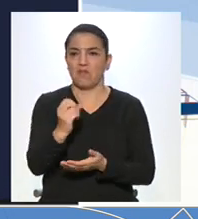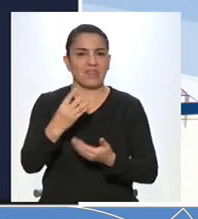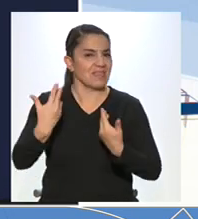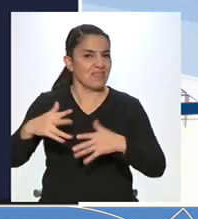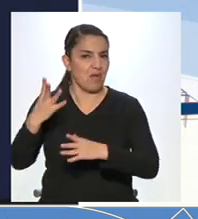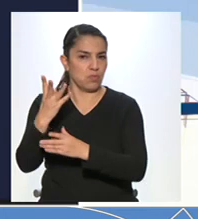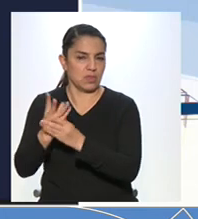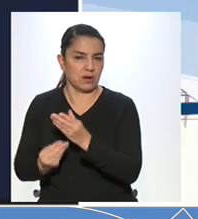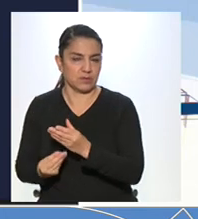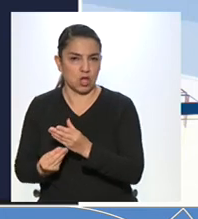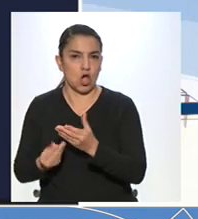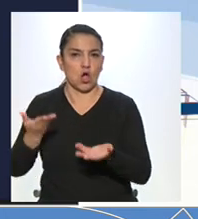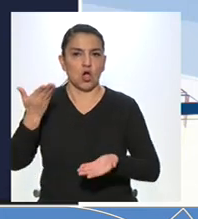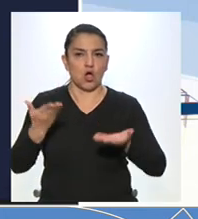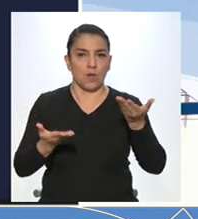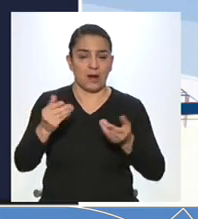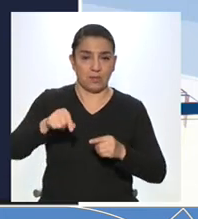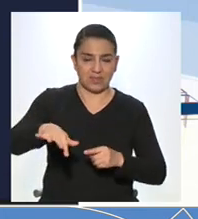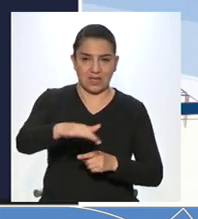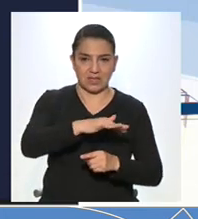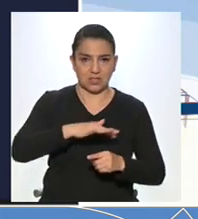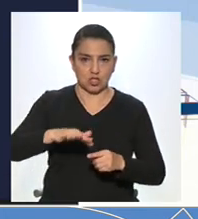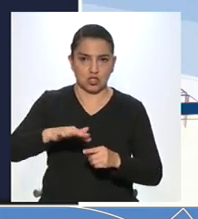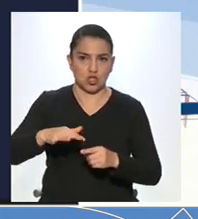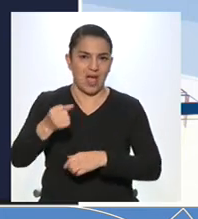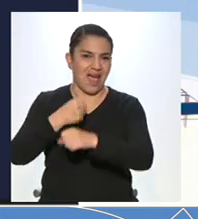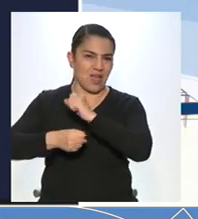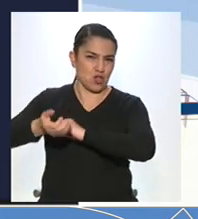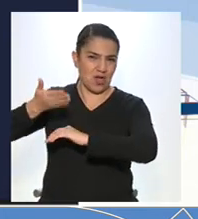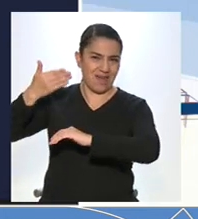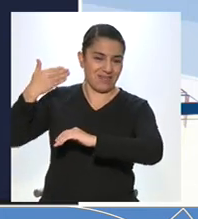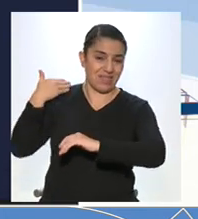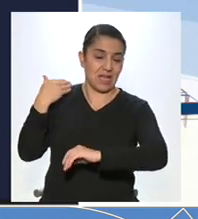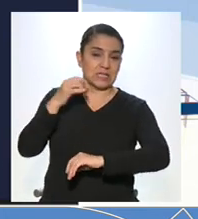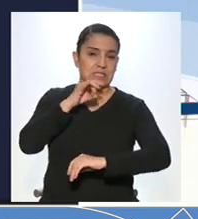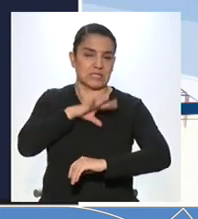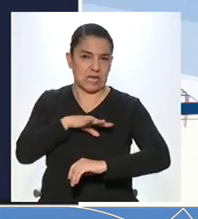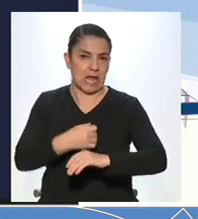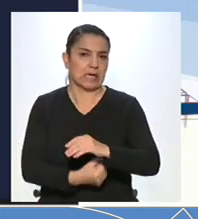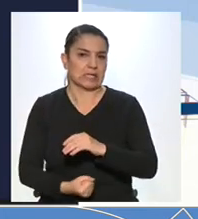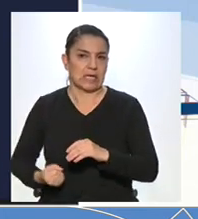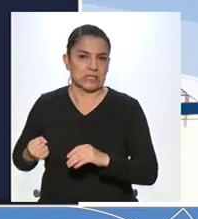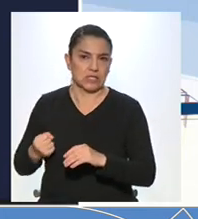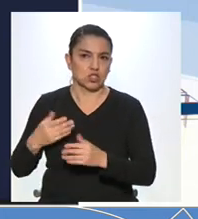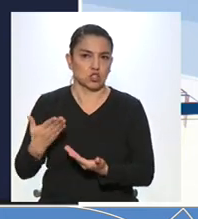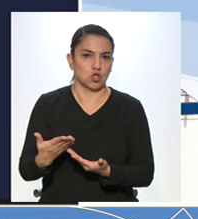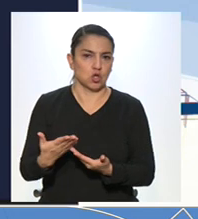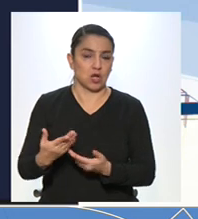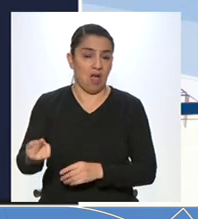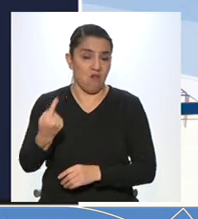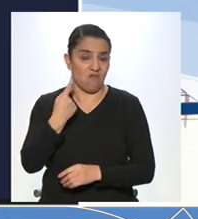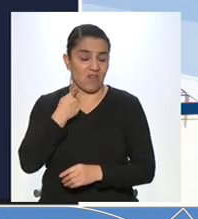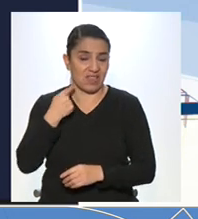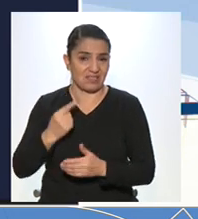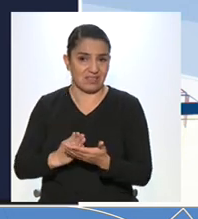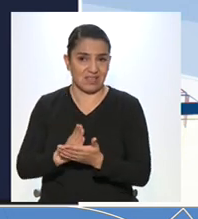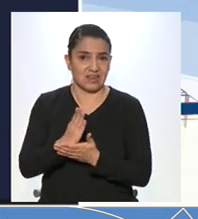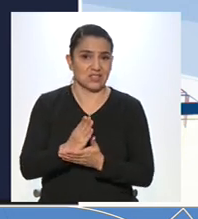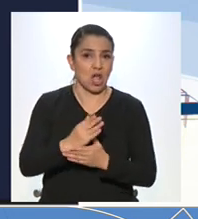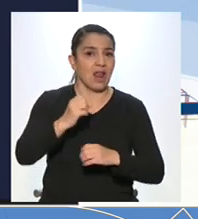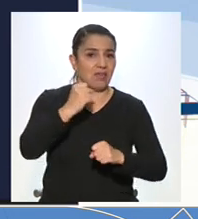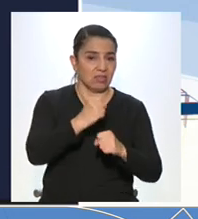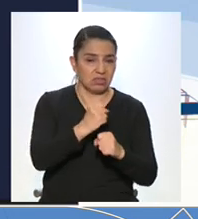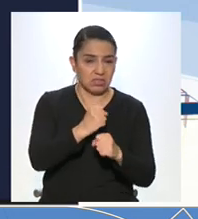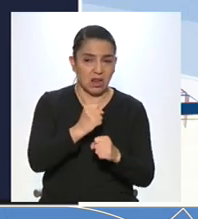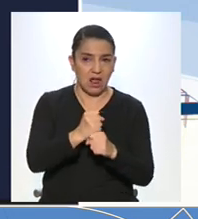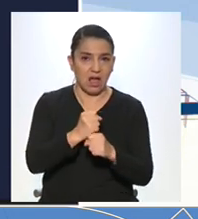con otras recesiones que Chile sufrió en el pasado, podemos constatar que pese al enorme shock inicial sobre la actividad y el empleo, este episodio ha